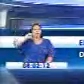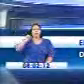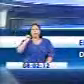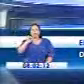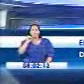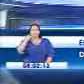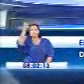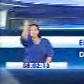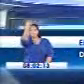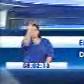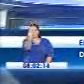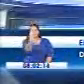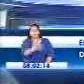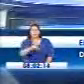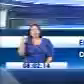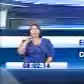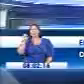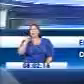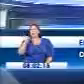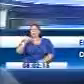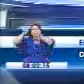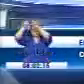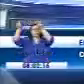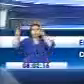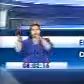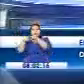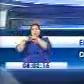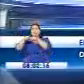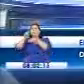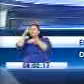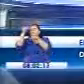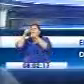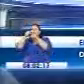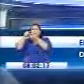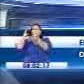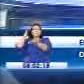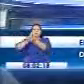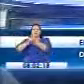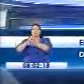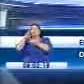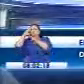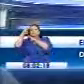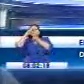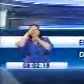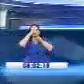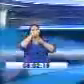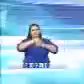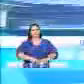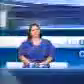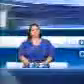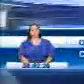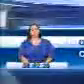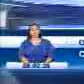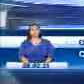eh No solamente hay cinco puntos aquí junto a la terminal terrestre sino que en total serán en 15 sectores en la ciudad de